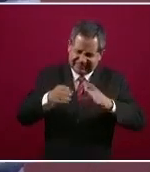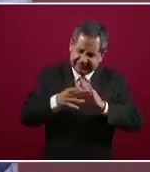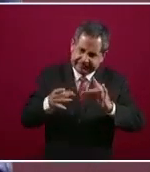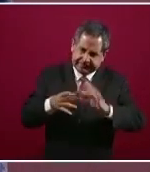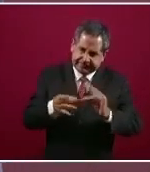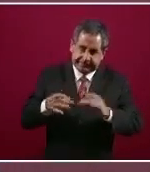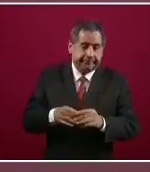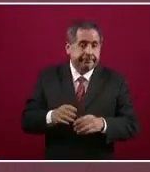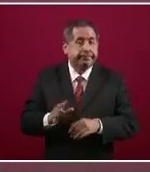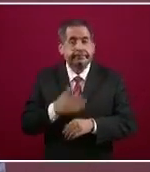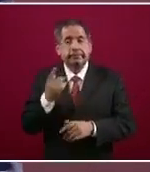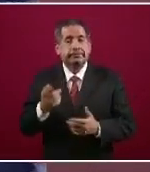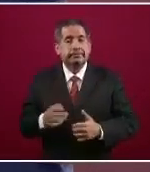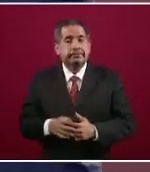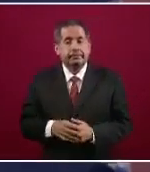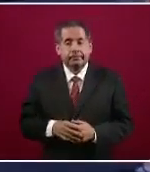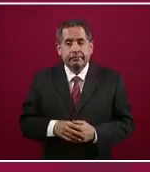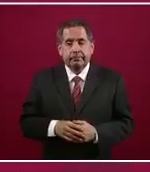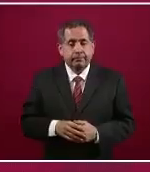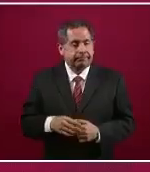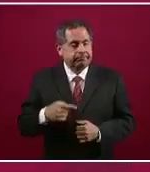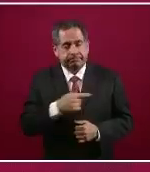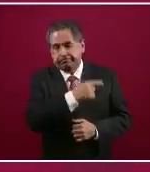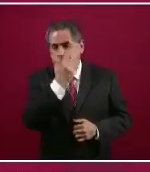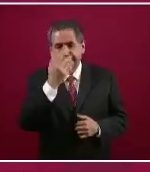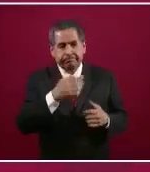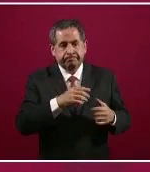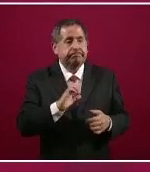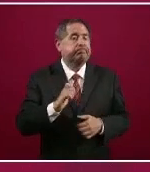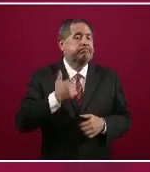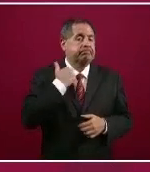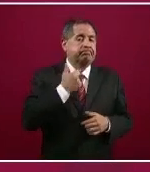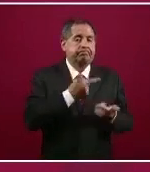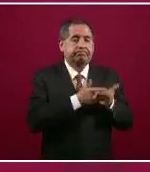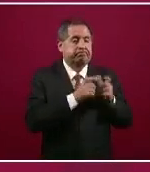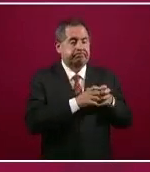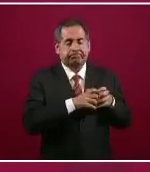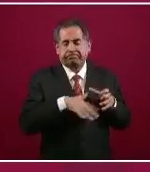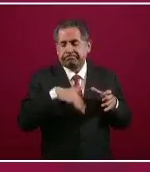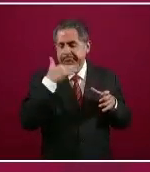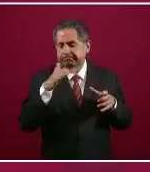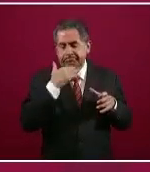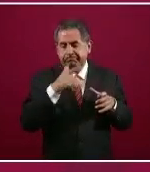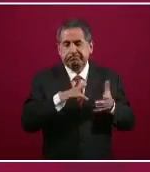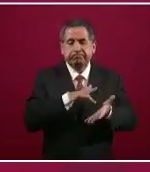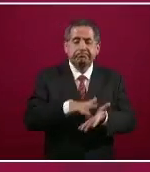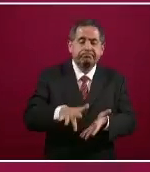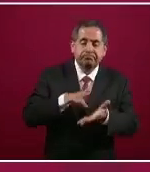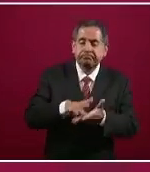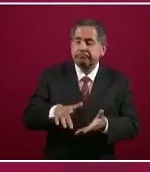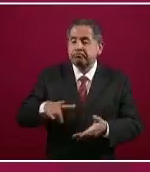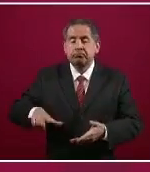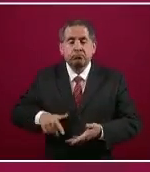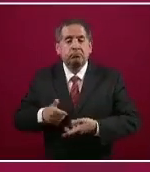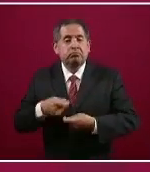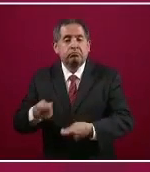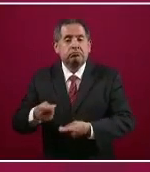porque estos irresponsables neoliberales dejaron de apoyar la educación pública,